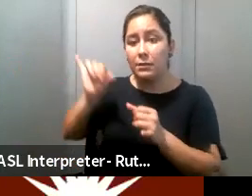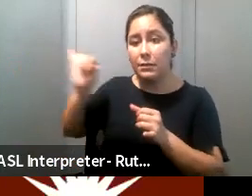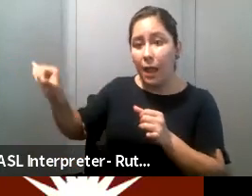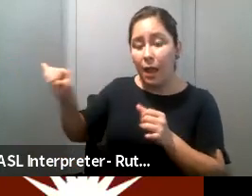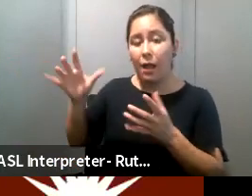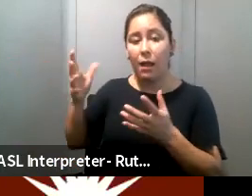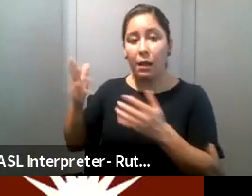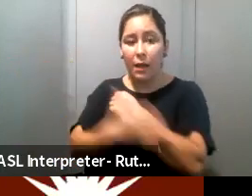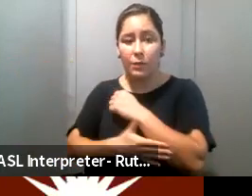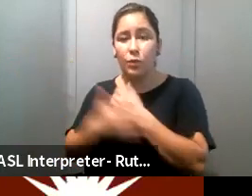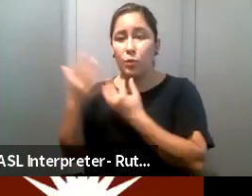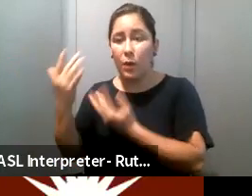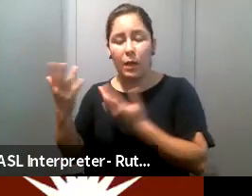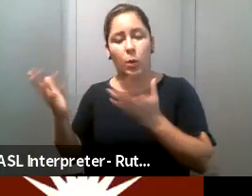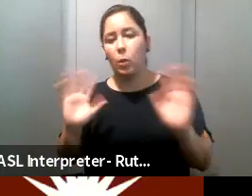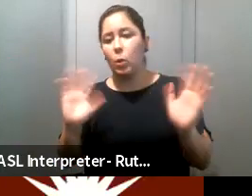por